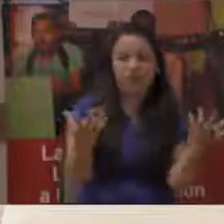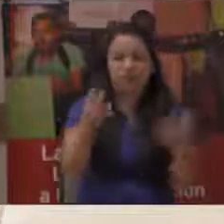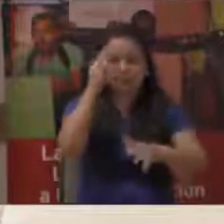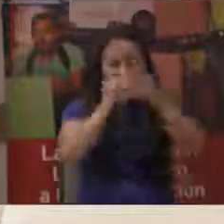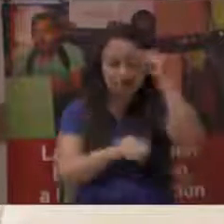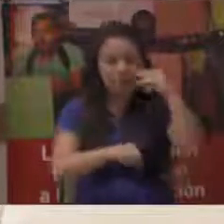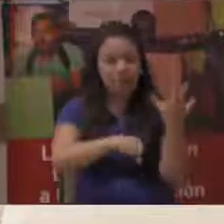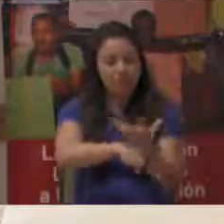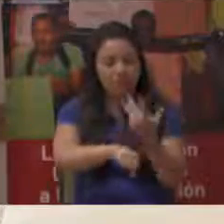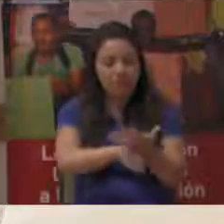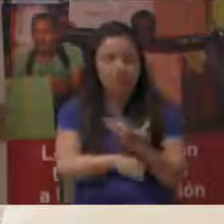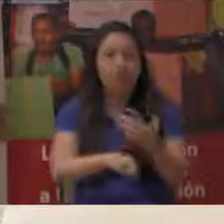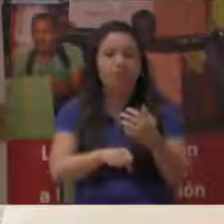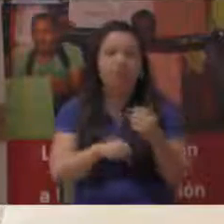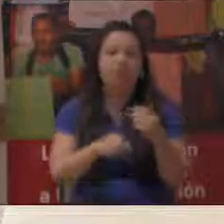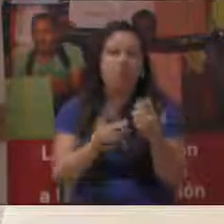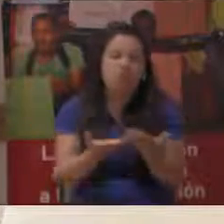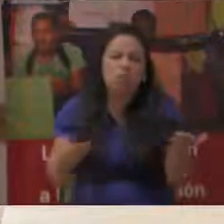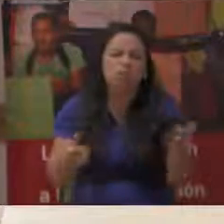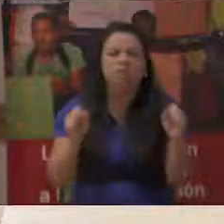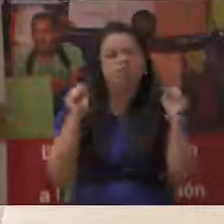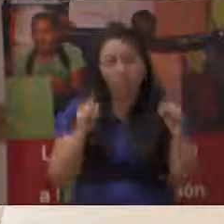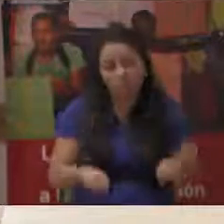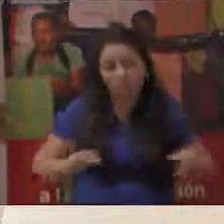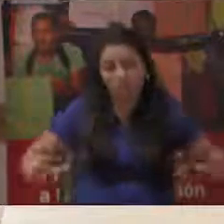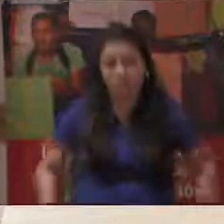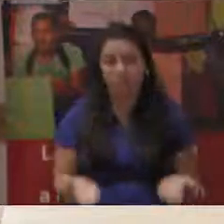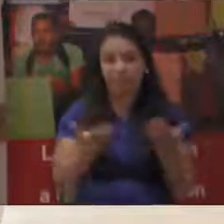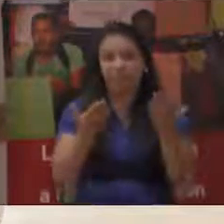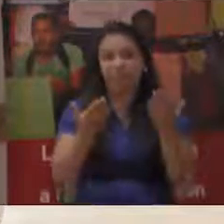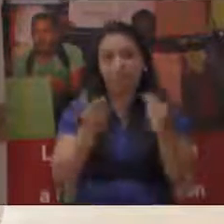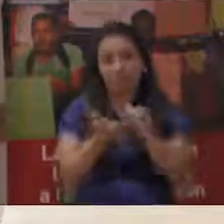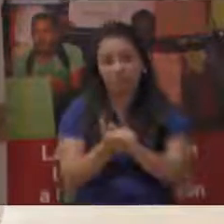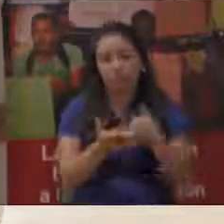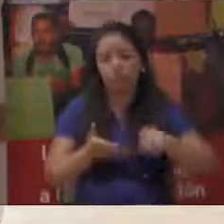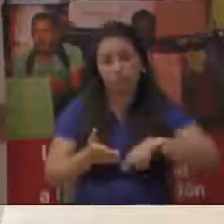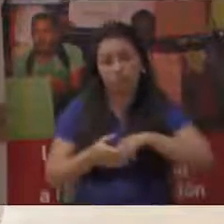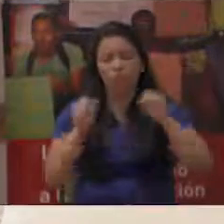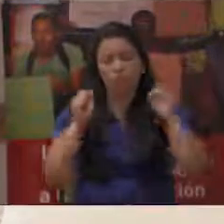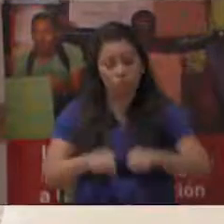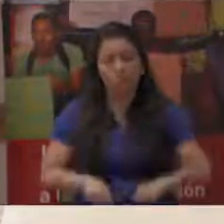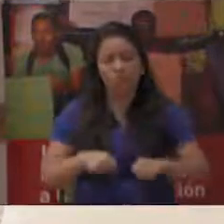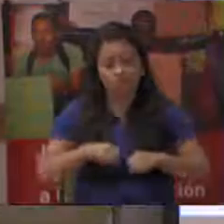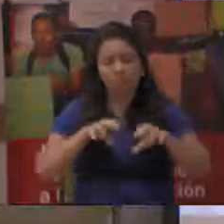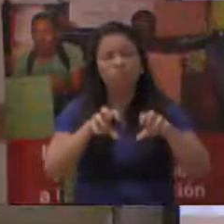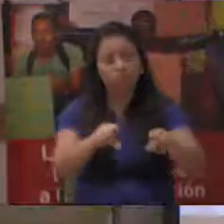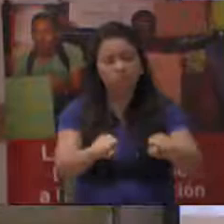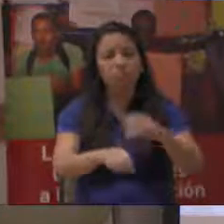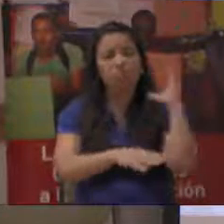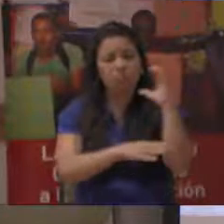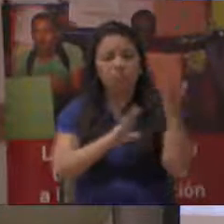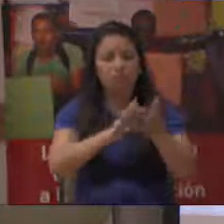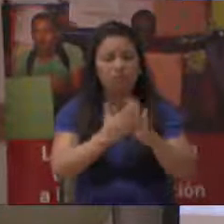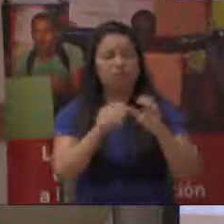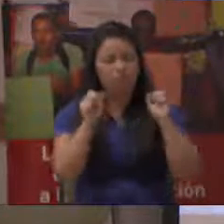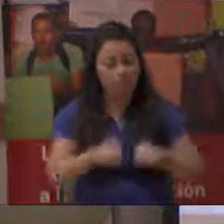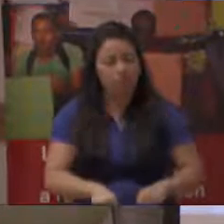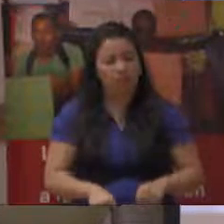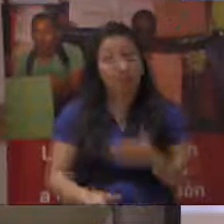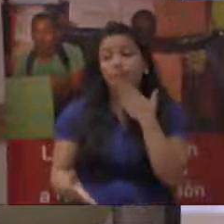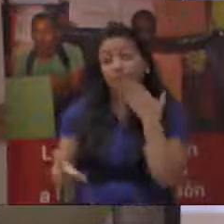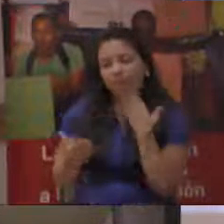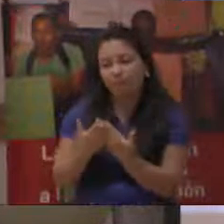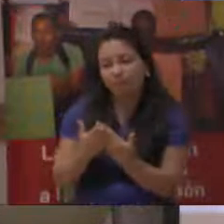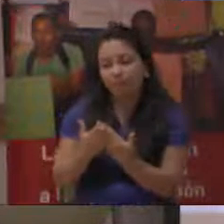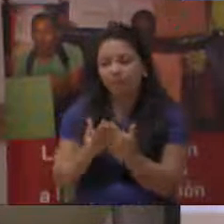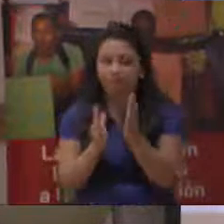un país posible y deseable que está en manos de todos nosotros. Muchas gracias. Muchas gracias, director. Muchas gracias. Muy